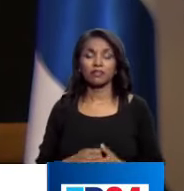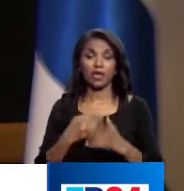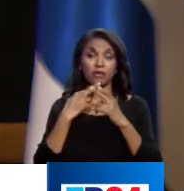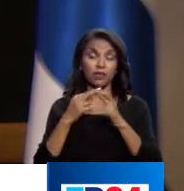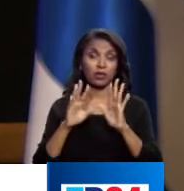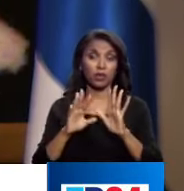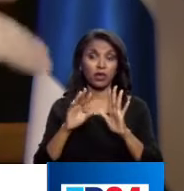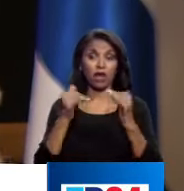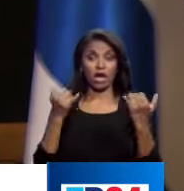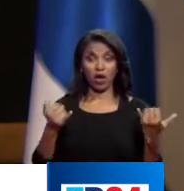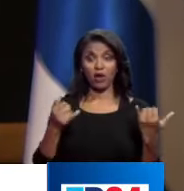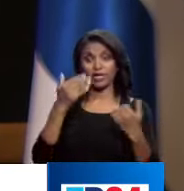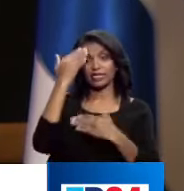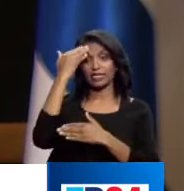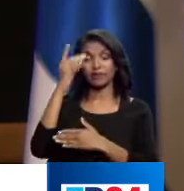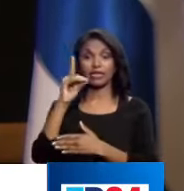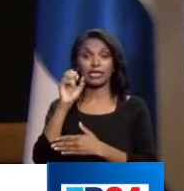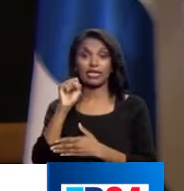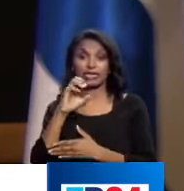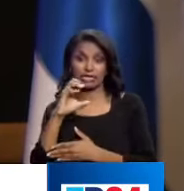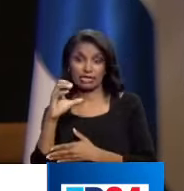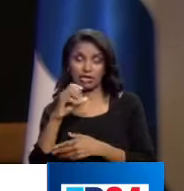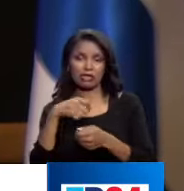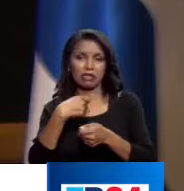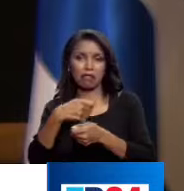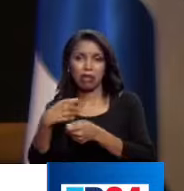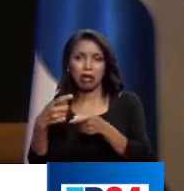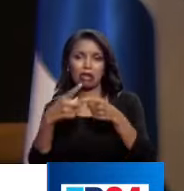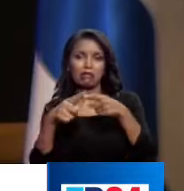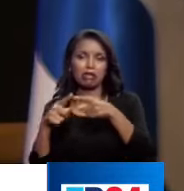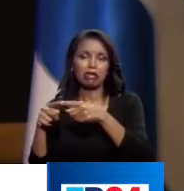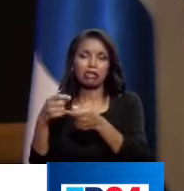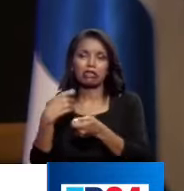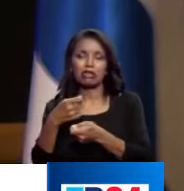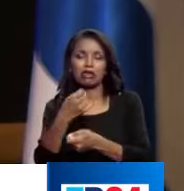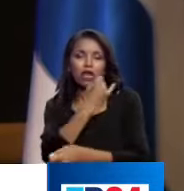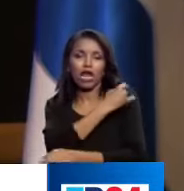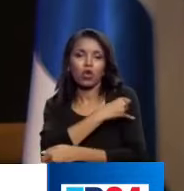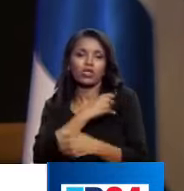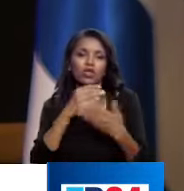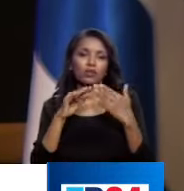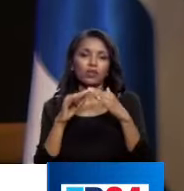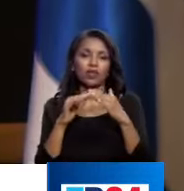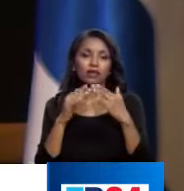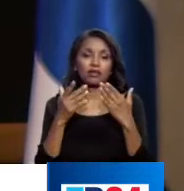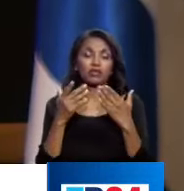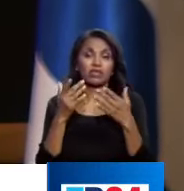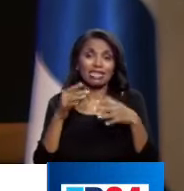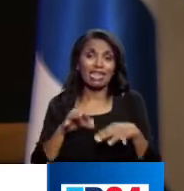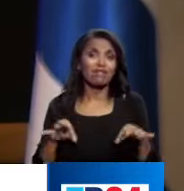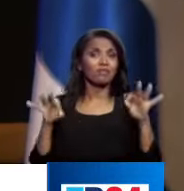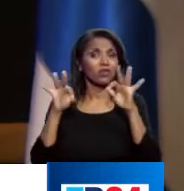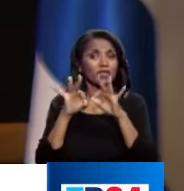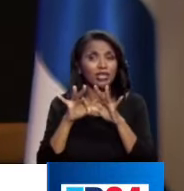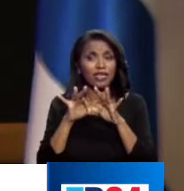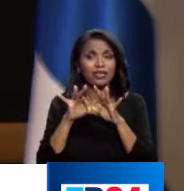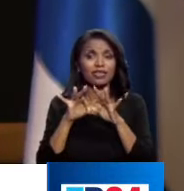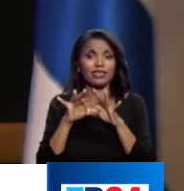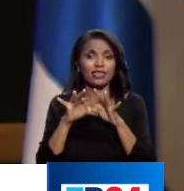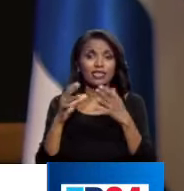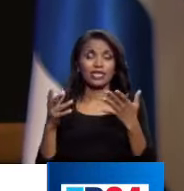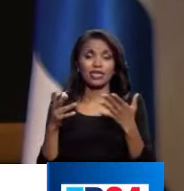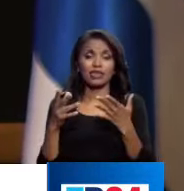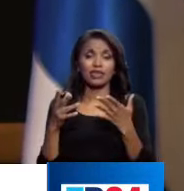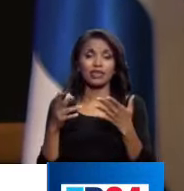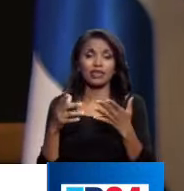paralela, que todo el mundo sabe que se desviaron, para algunas juntas comunales, los gobiernos locales serían importantísimos, porque el que no